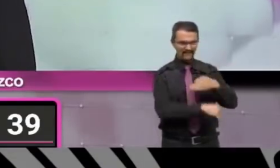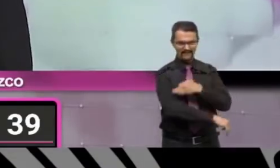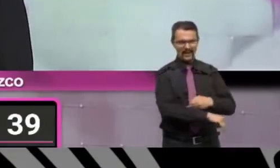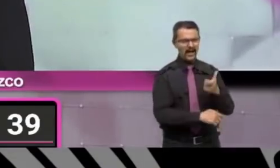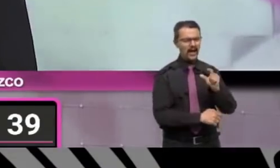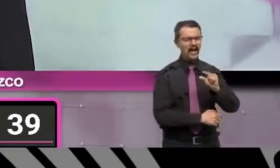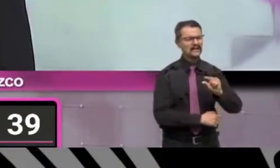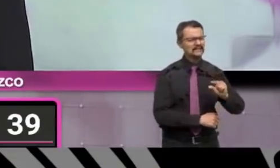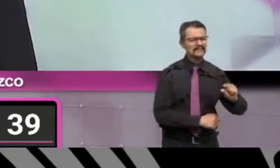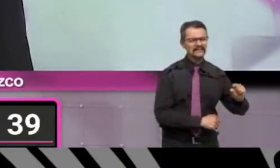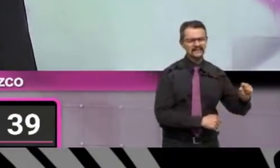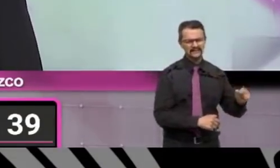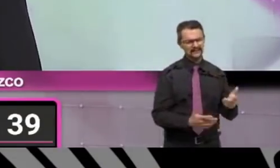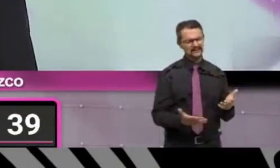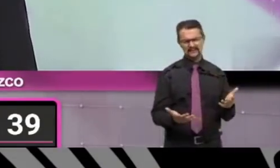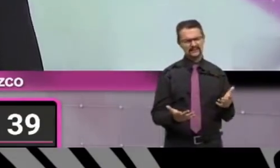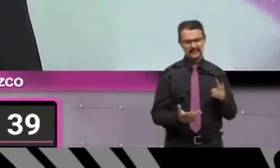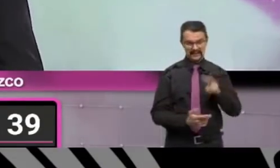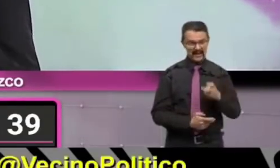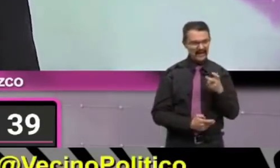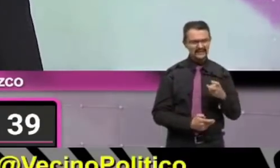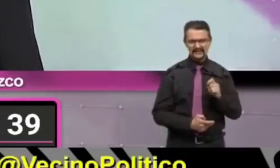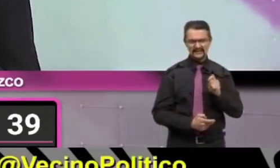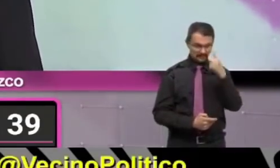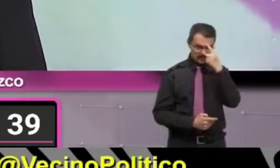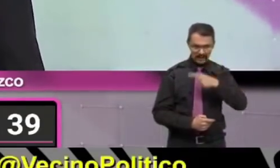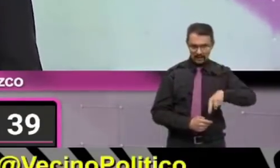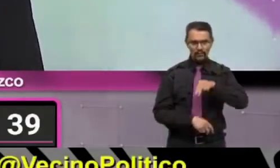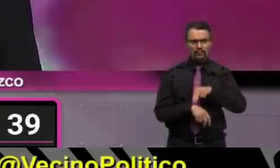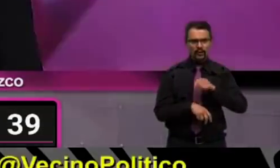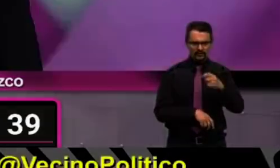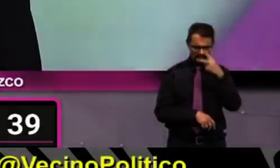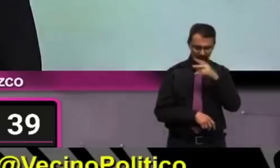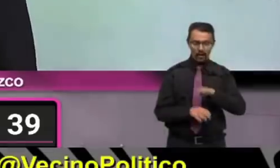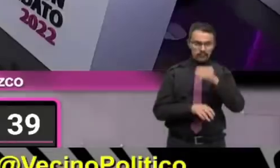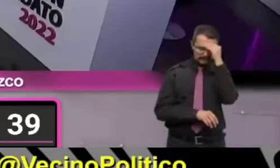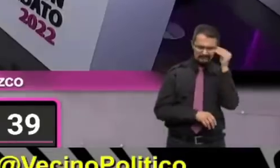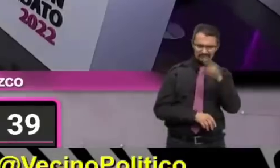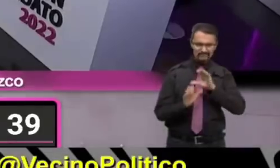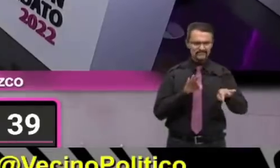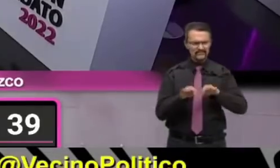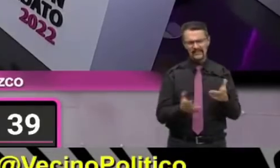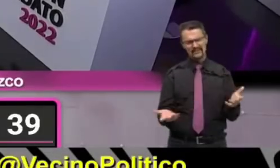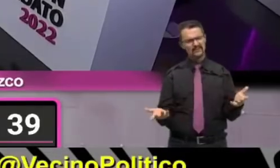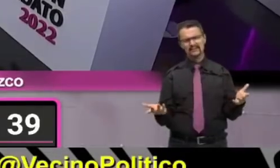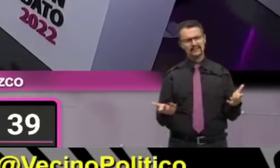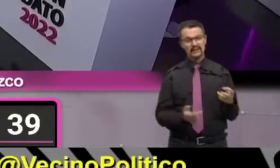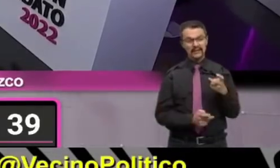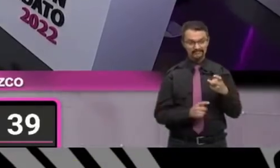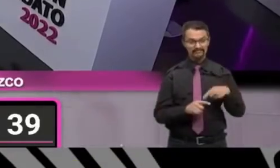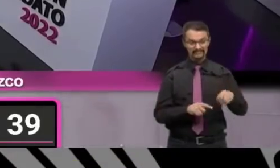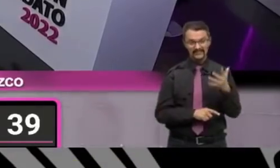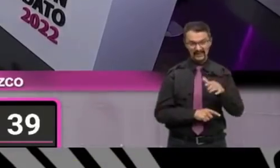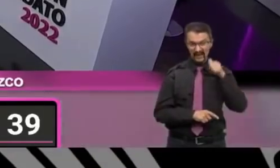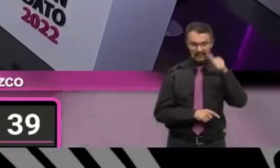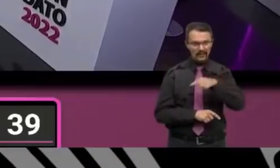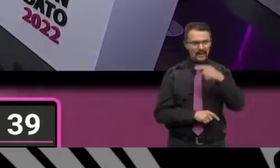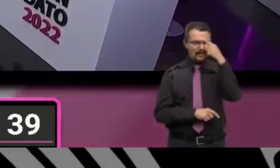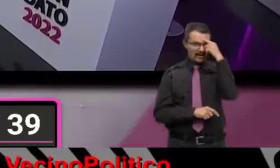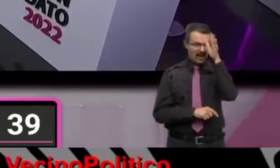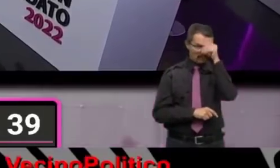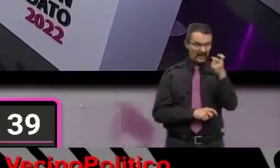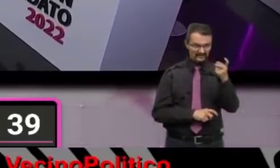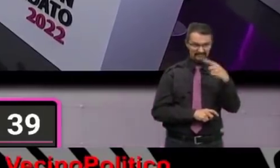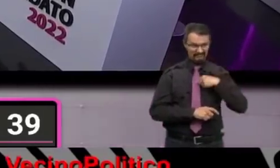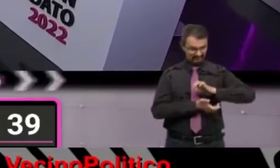el día de nuestra independencia. Eso verdaderamente fue una afrenta a los mexicanos que tampoco olvidarán el 10 de abril. Déjame contrapuntear allá y le sumo otro dato a la discusión.